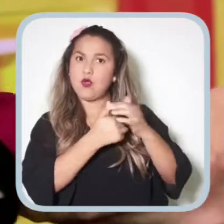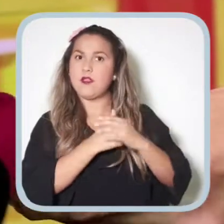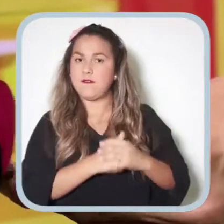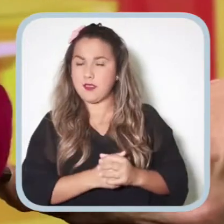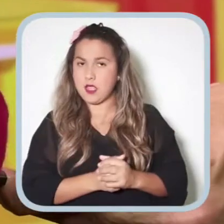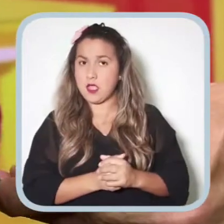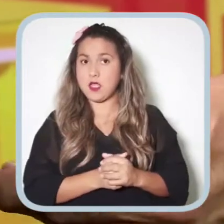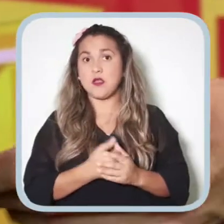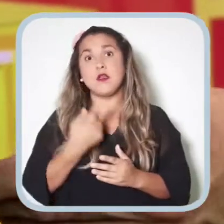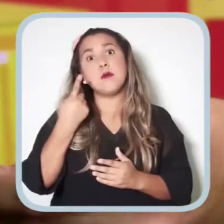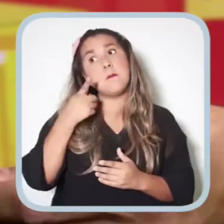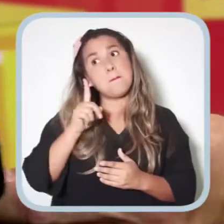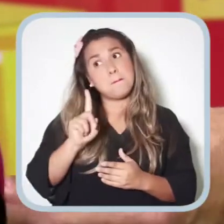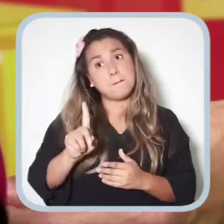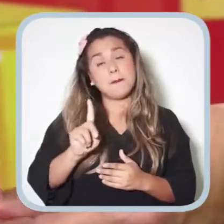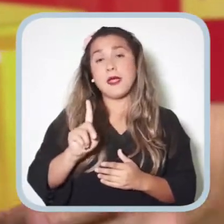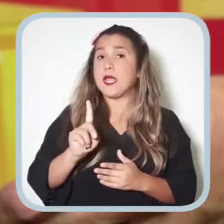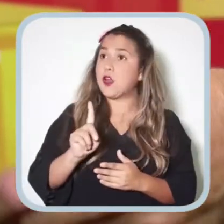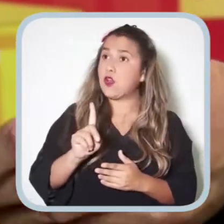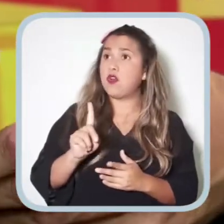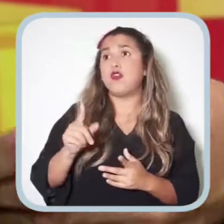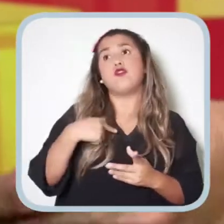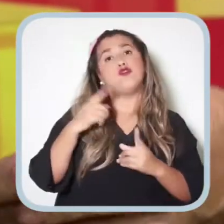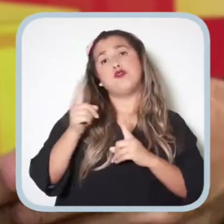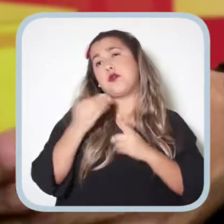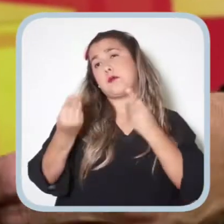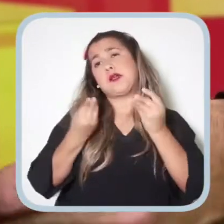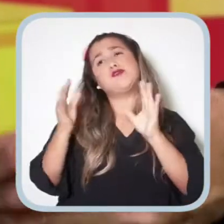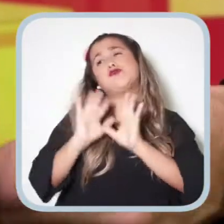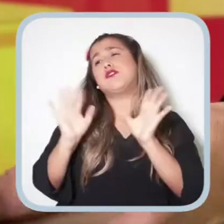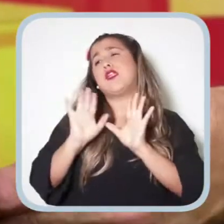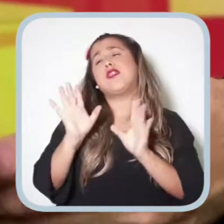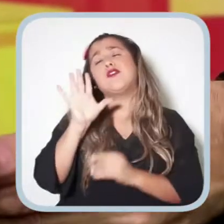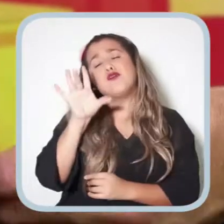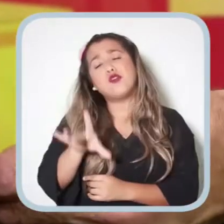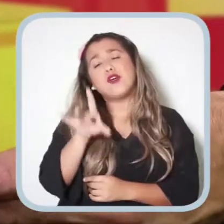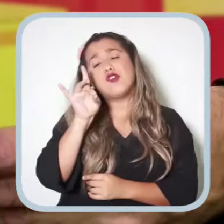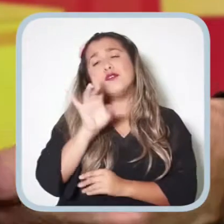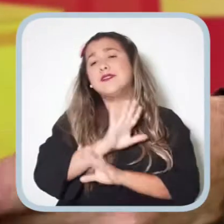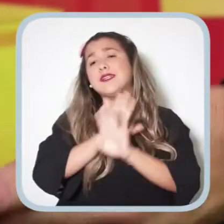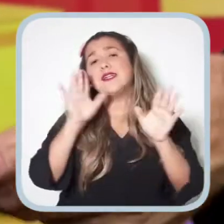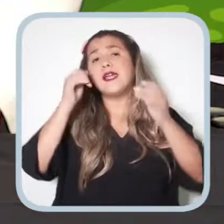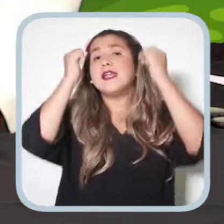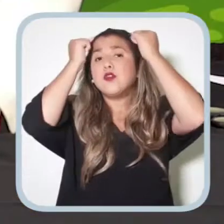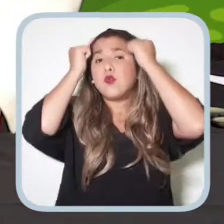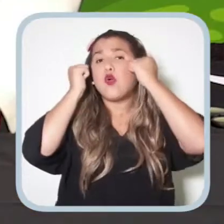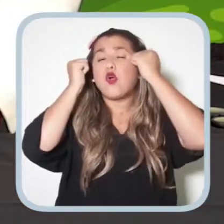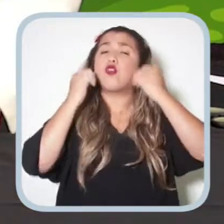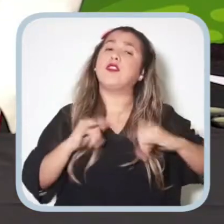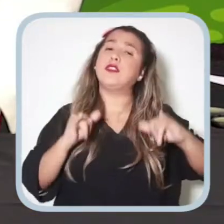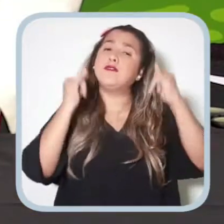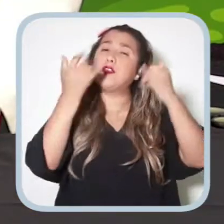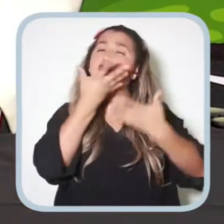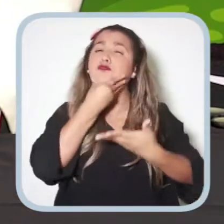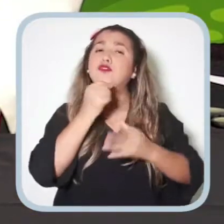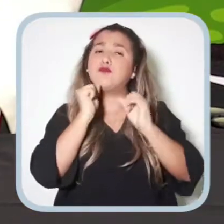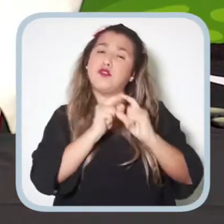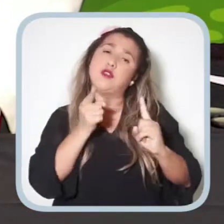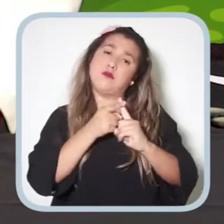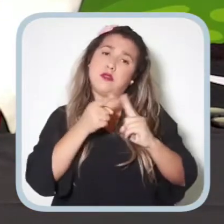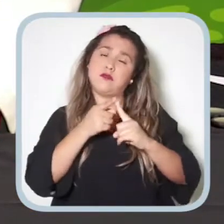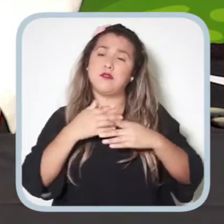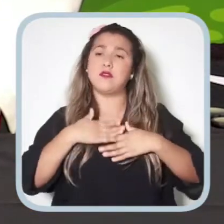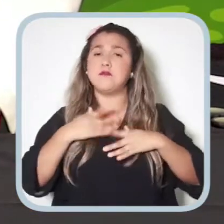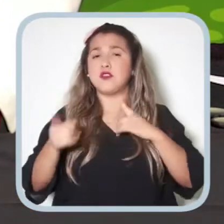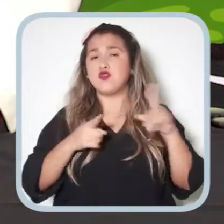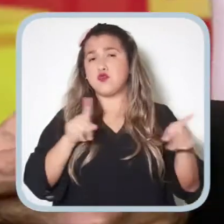de todo eso, no pasó nada. No encontré ningún gorro divertido bonito para poder participar de mi